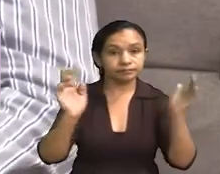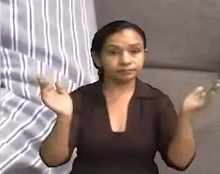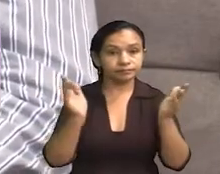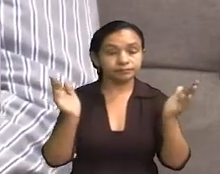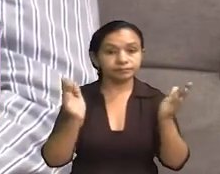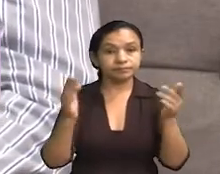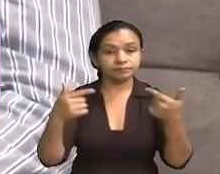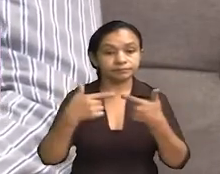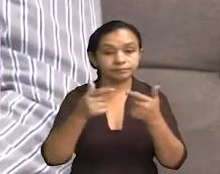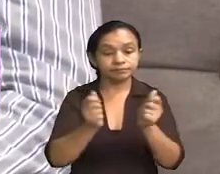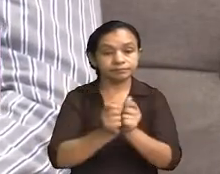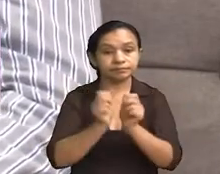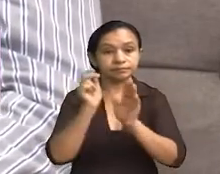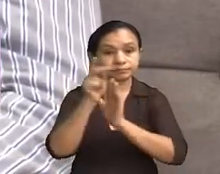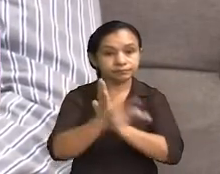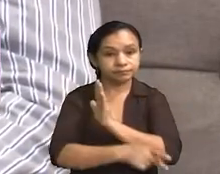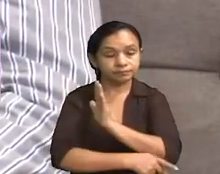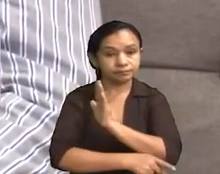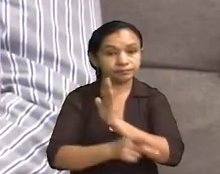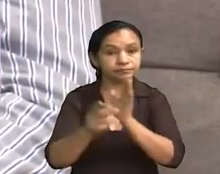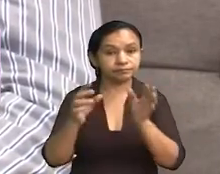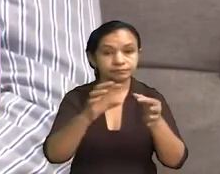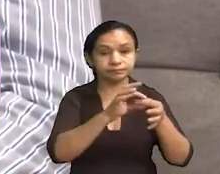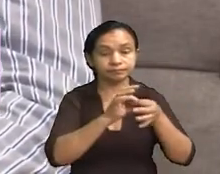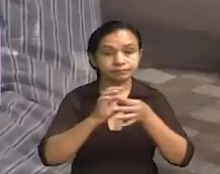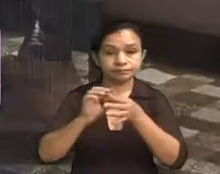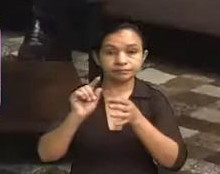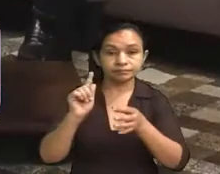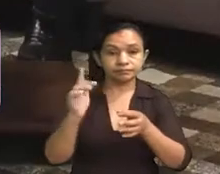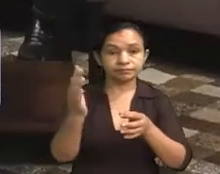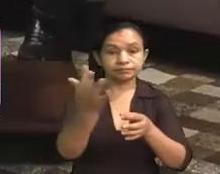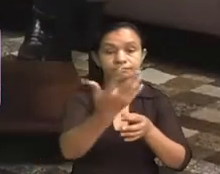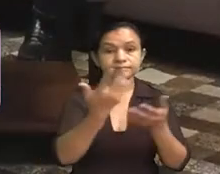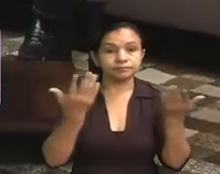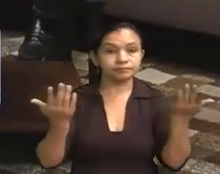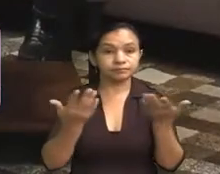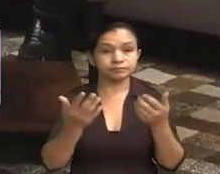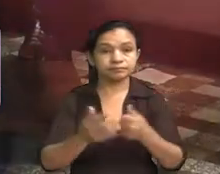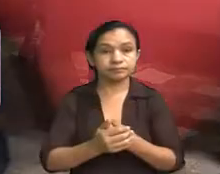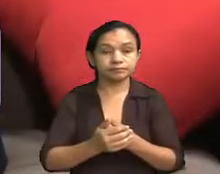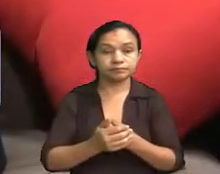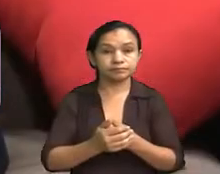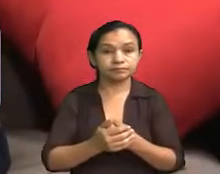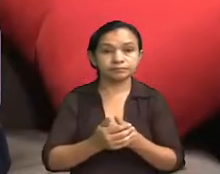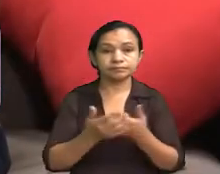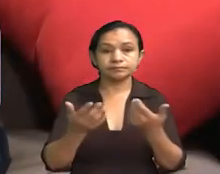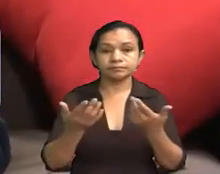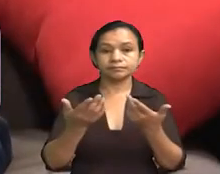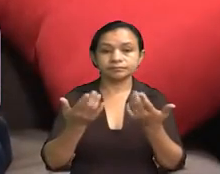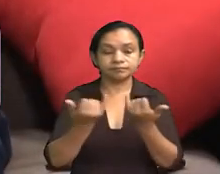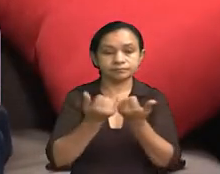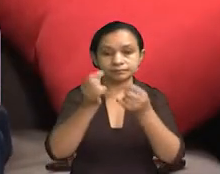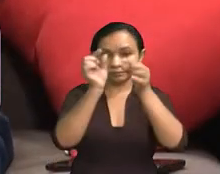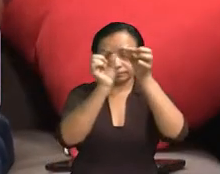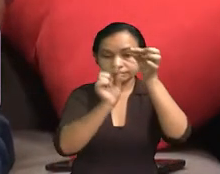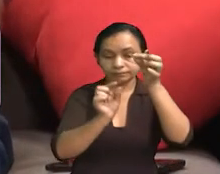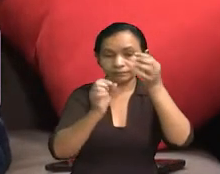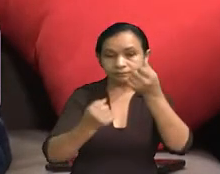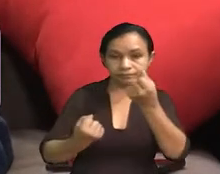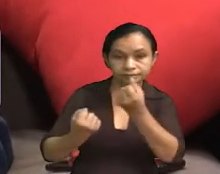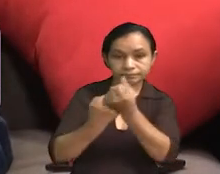de conjunto, de nación, articulado dentro de todo el sistema nacional, pues son una especie de columna vertebral sobre la